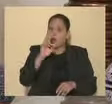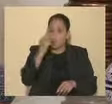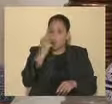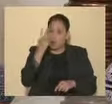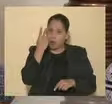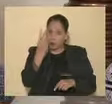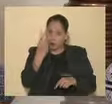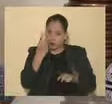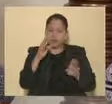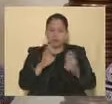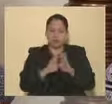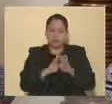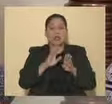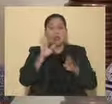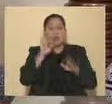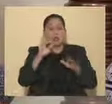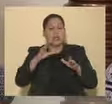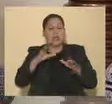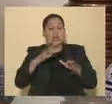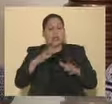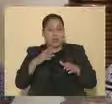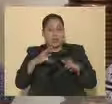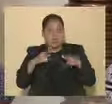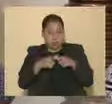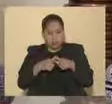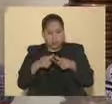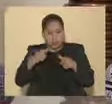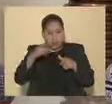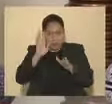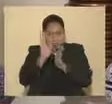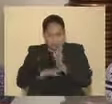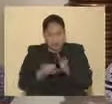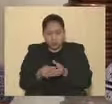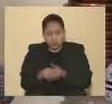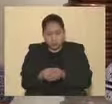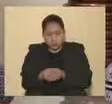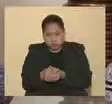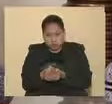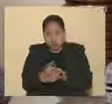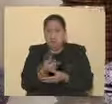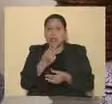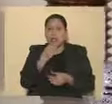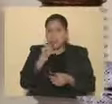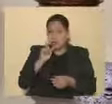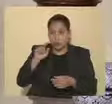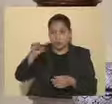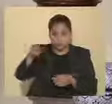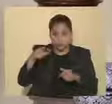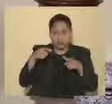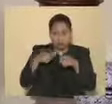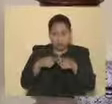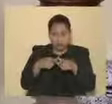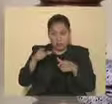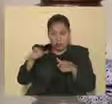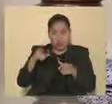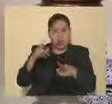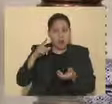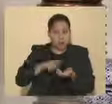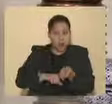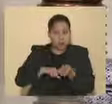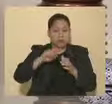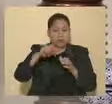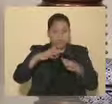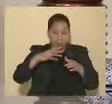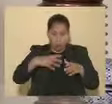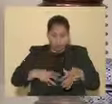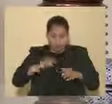en que el bebé puede salir de ahí, que es un parto por la vía de la vagina, pero la niña ya sabe que tiene una vagina, tú ya le explicaste que hay un cuerpo